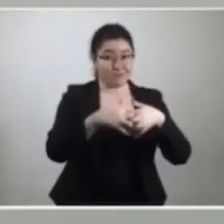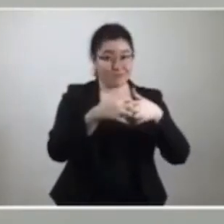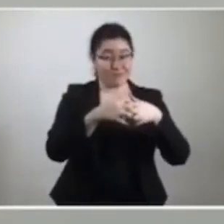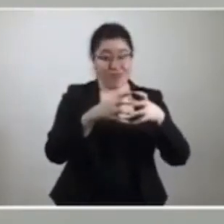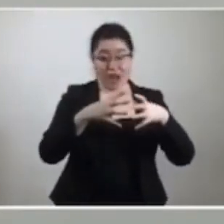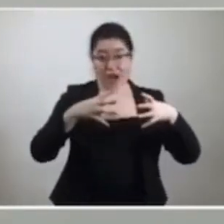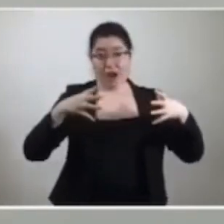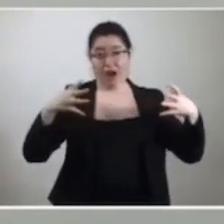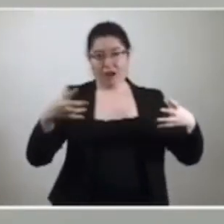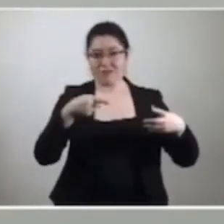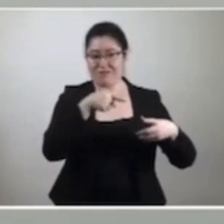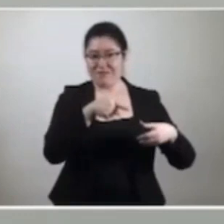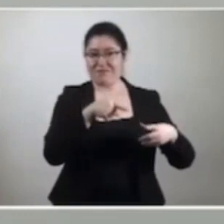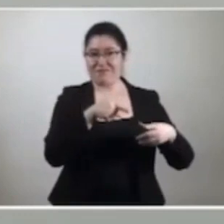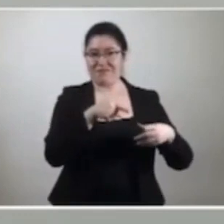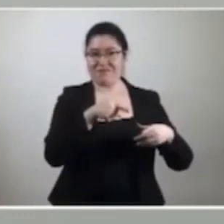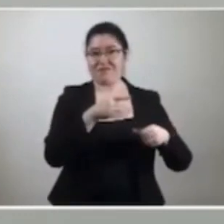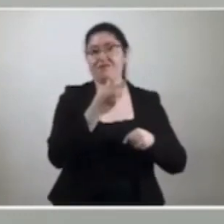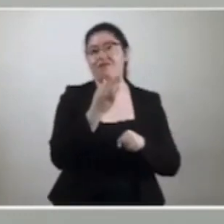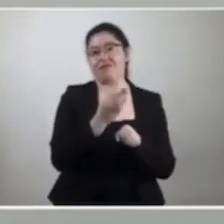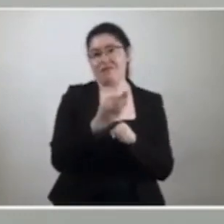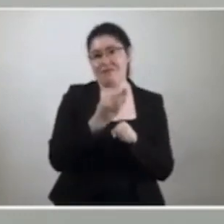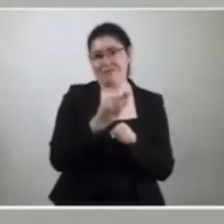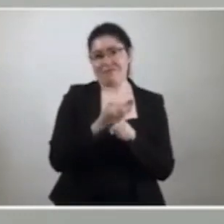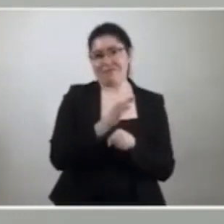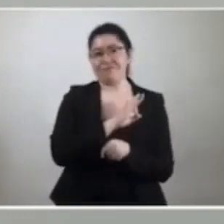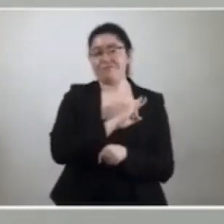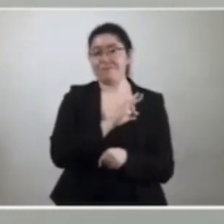grandes empresas que tienen